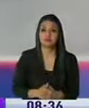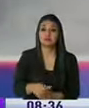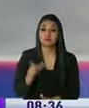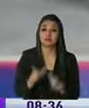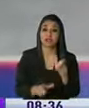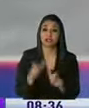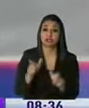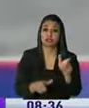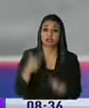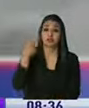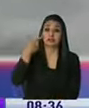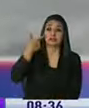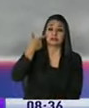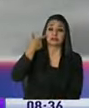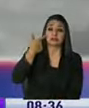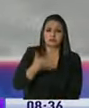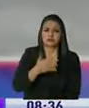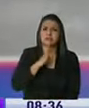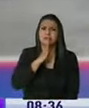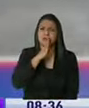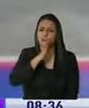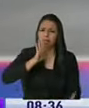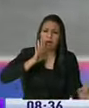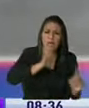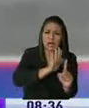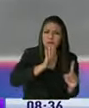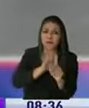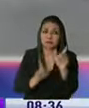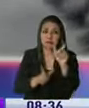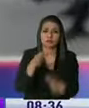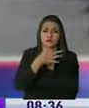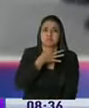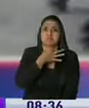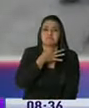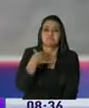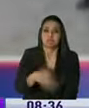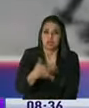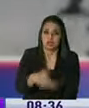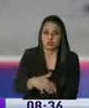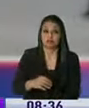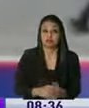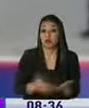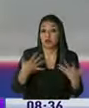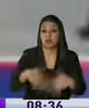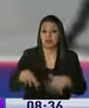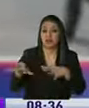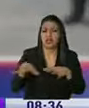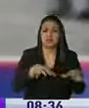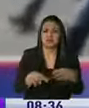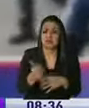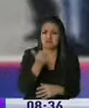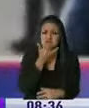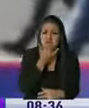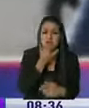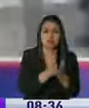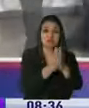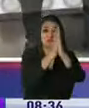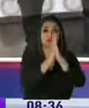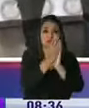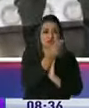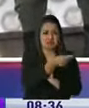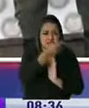la comunidad y desde luego con acciones terroristas, acciones de extorsión